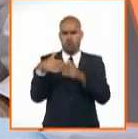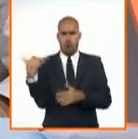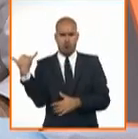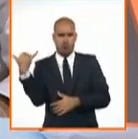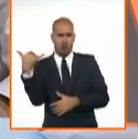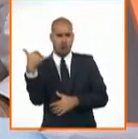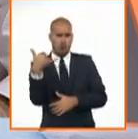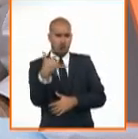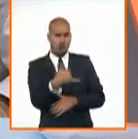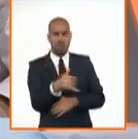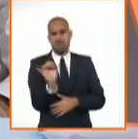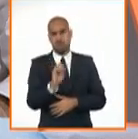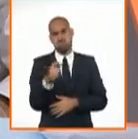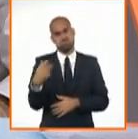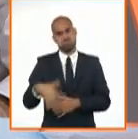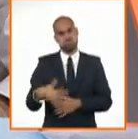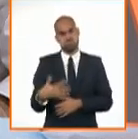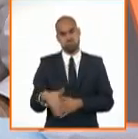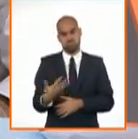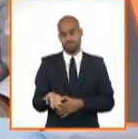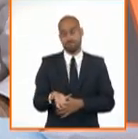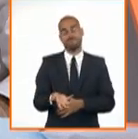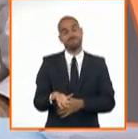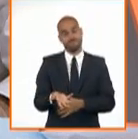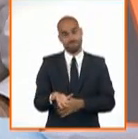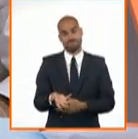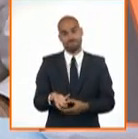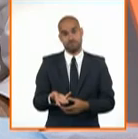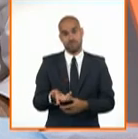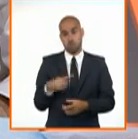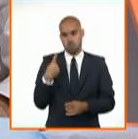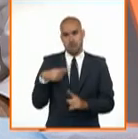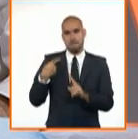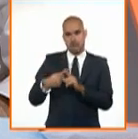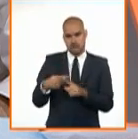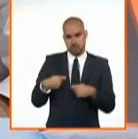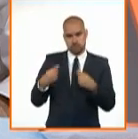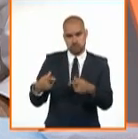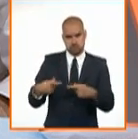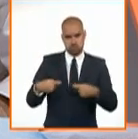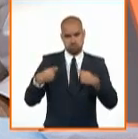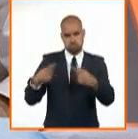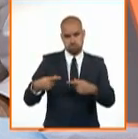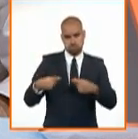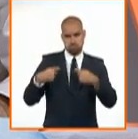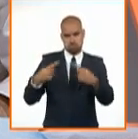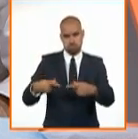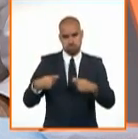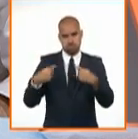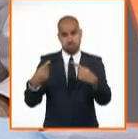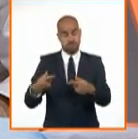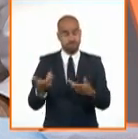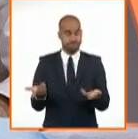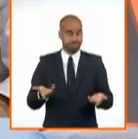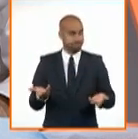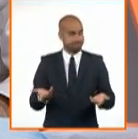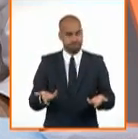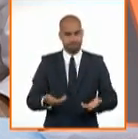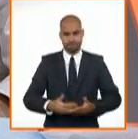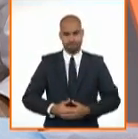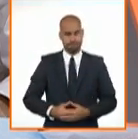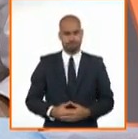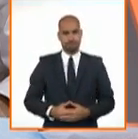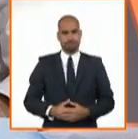buques todo esto está incluido en los costos adicionales que tiene que pagar el país por la adquisición de los combustibles también